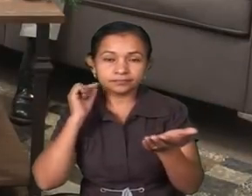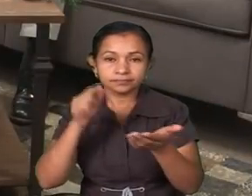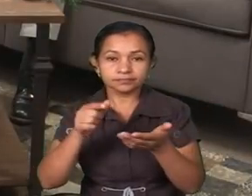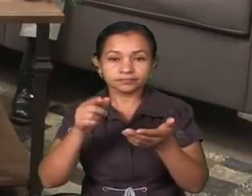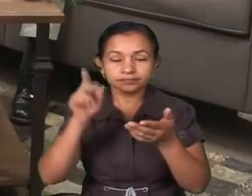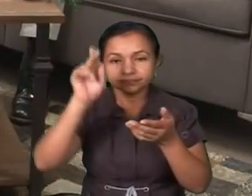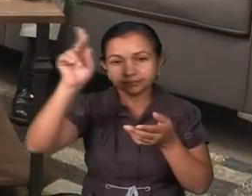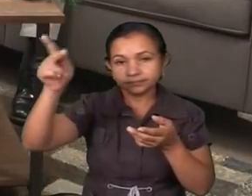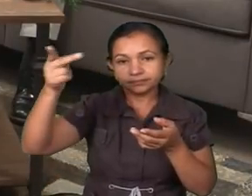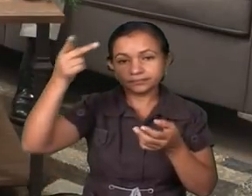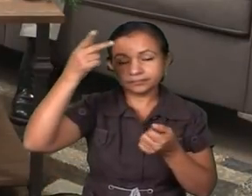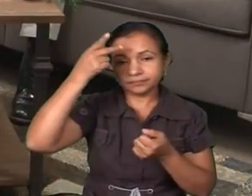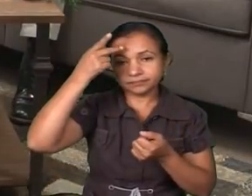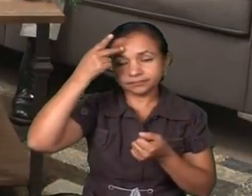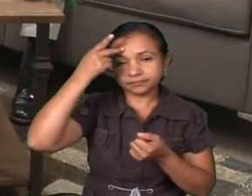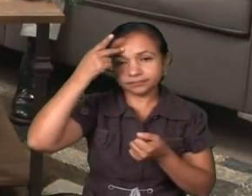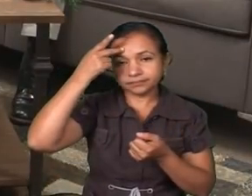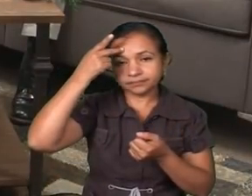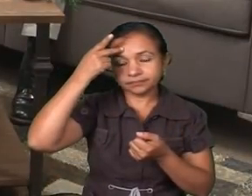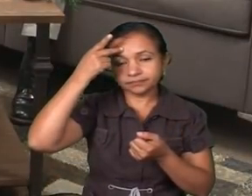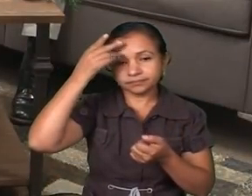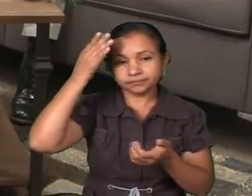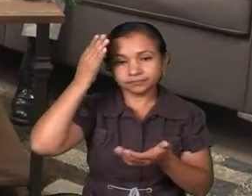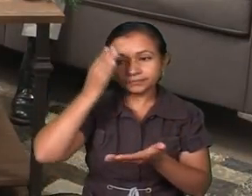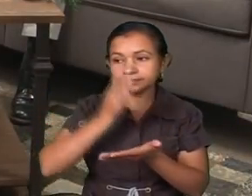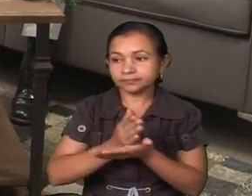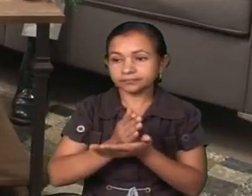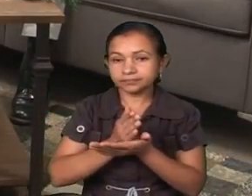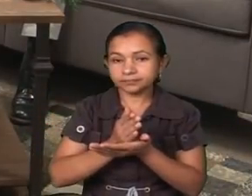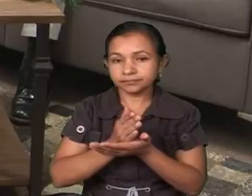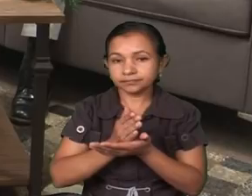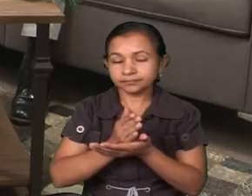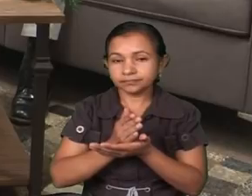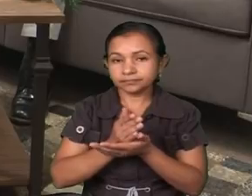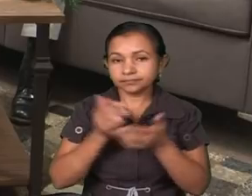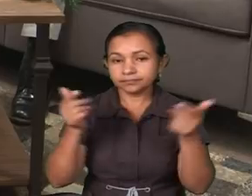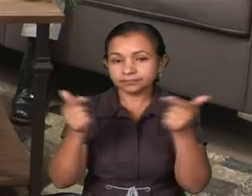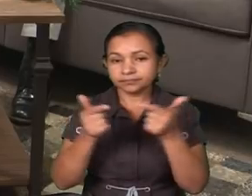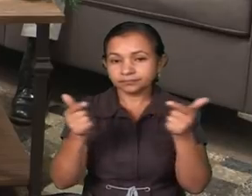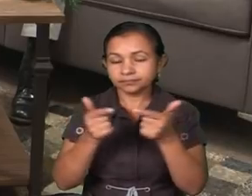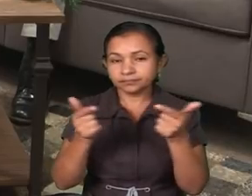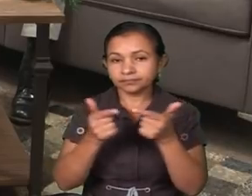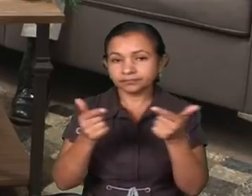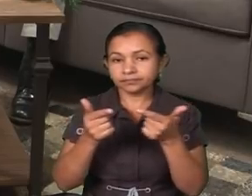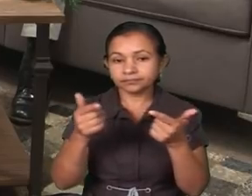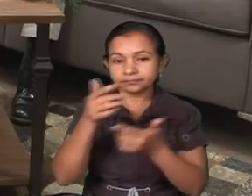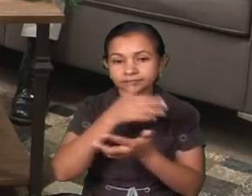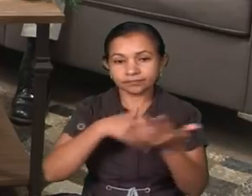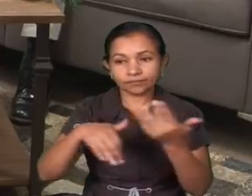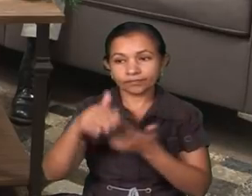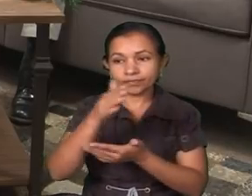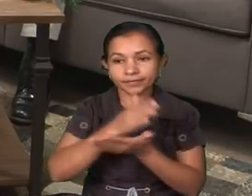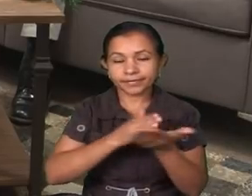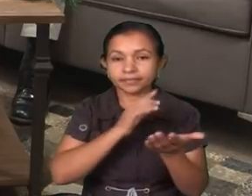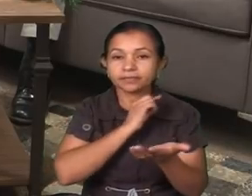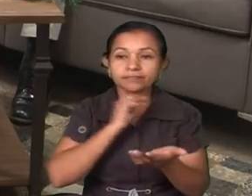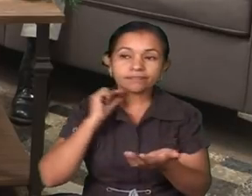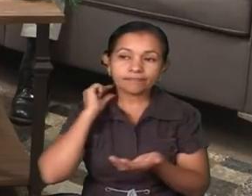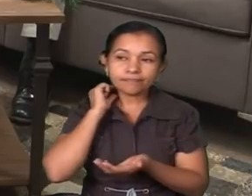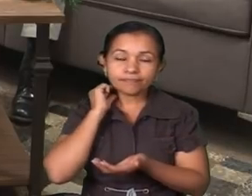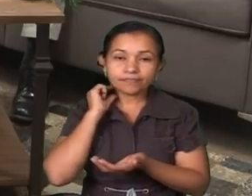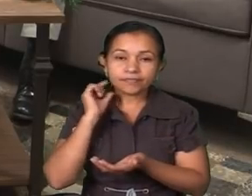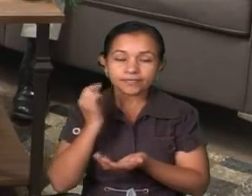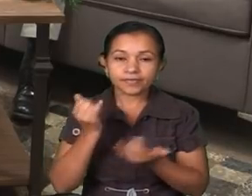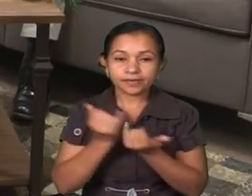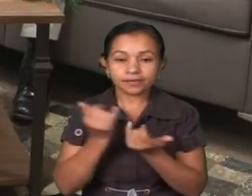cuestiones políticas y en decisiones inclusive armadas, involucrados algunos sacerdotes y